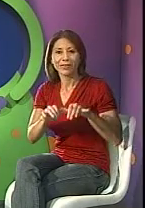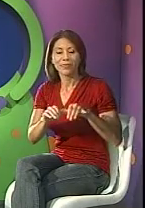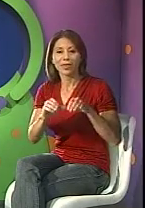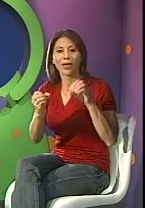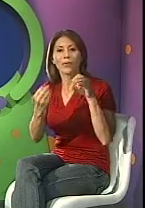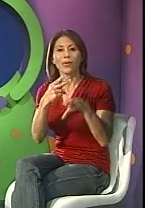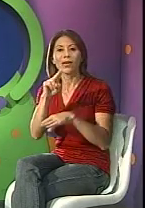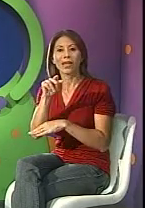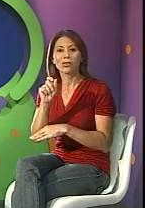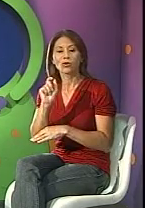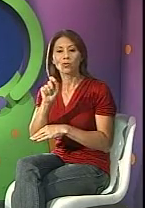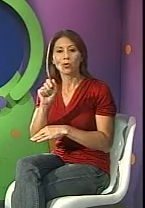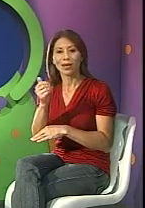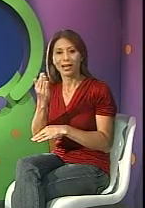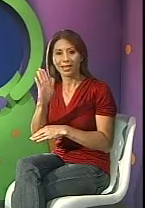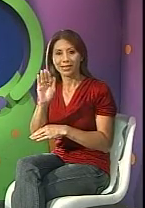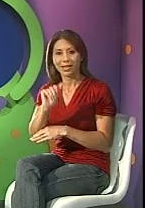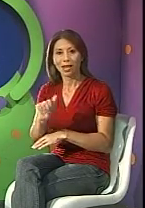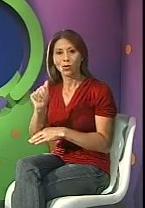a